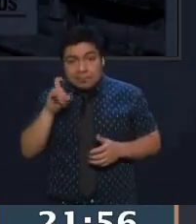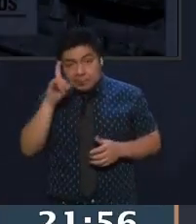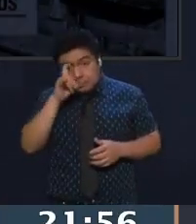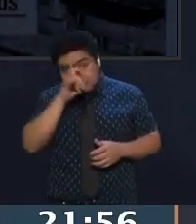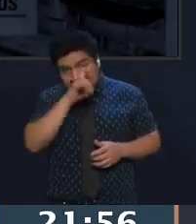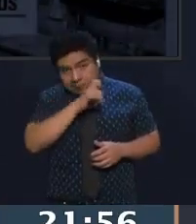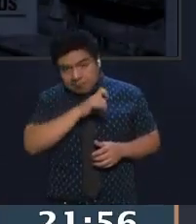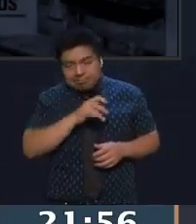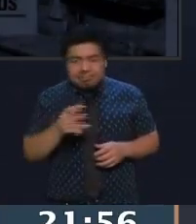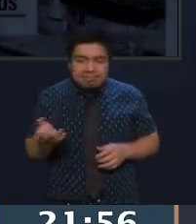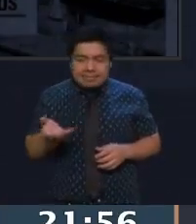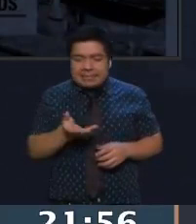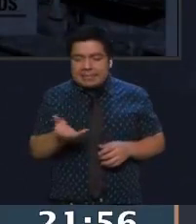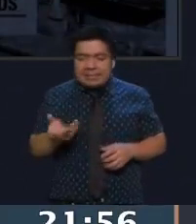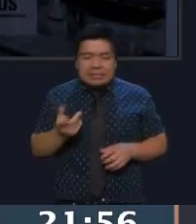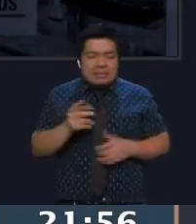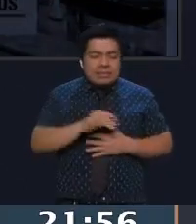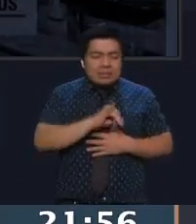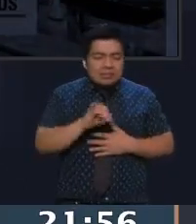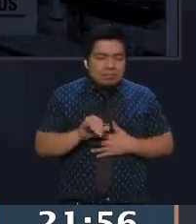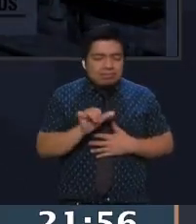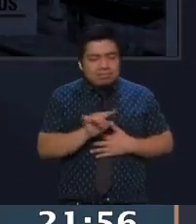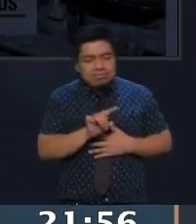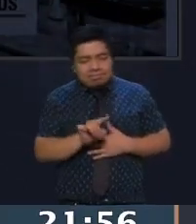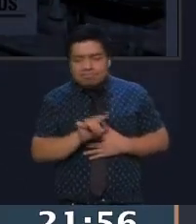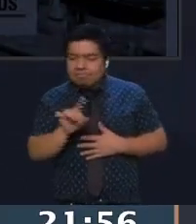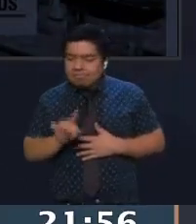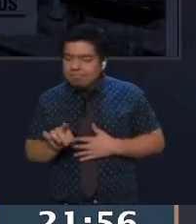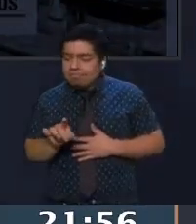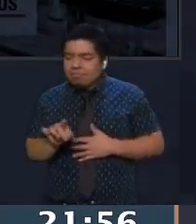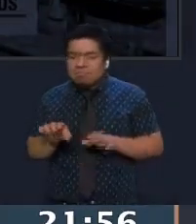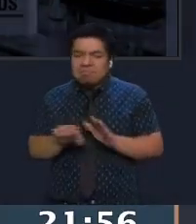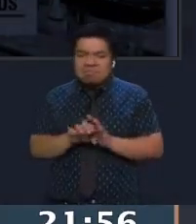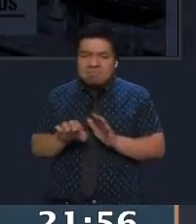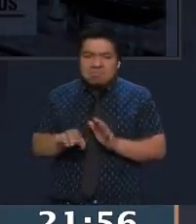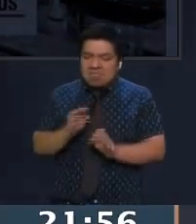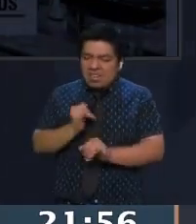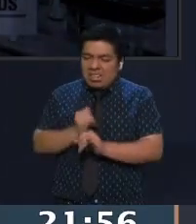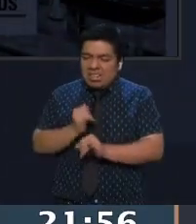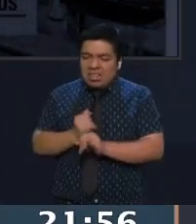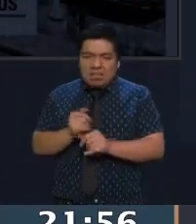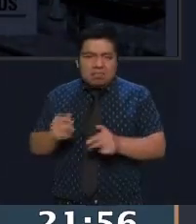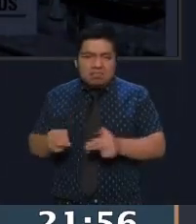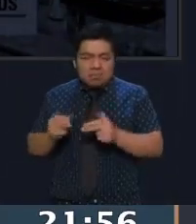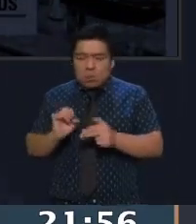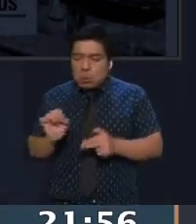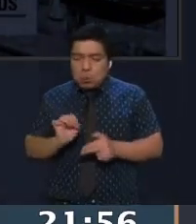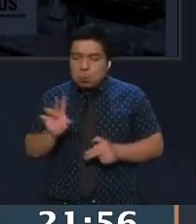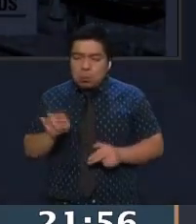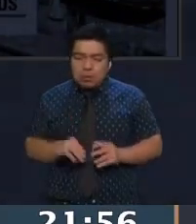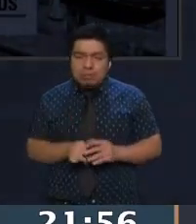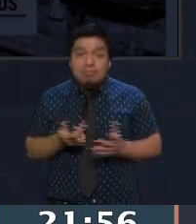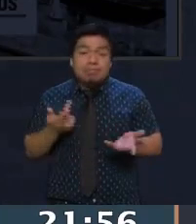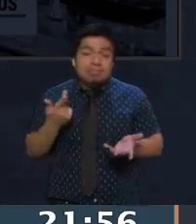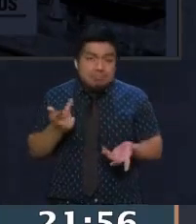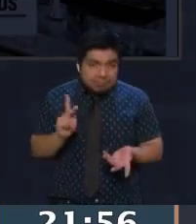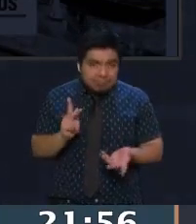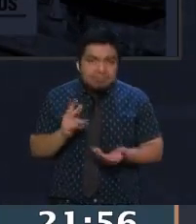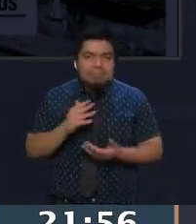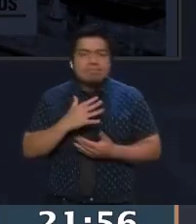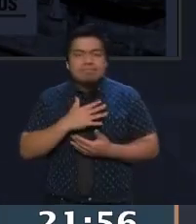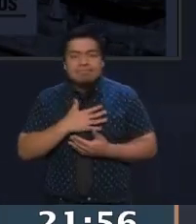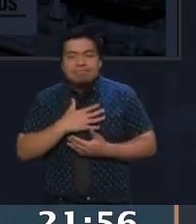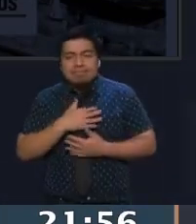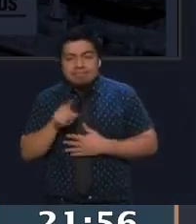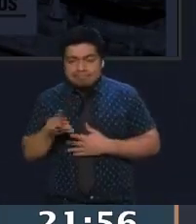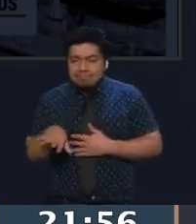encontrarse expresiones del jazz mexicano en el mainstream, ¿no? En lo comercial. Aún así, yo voy a